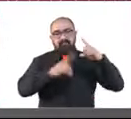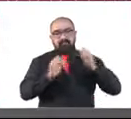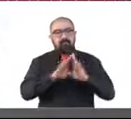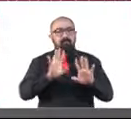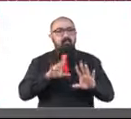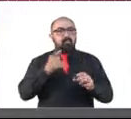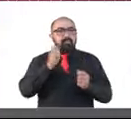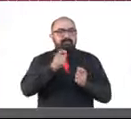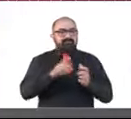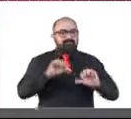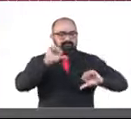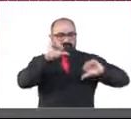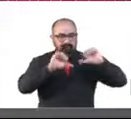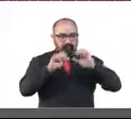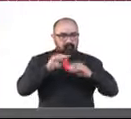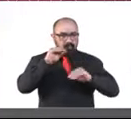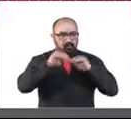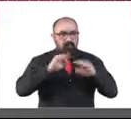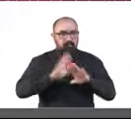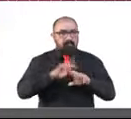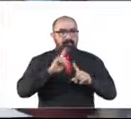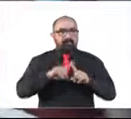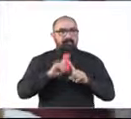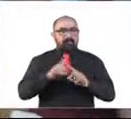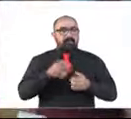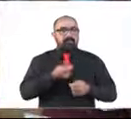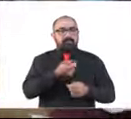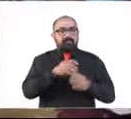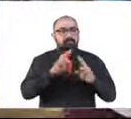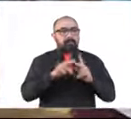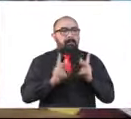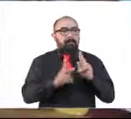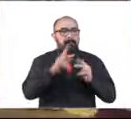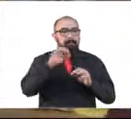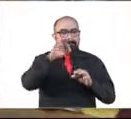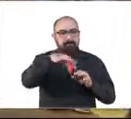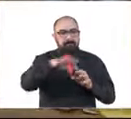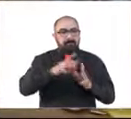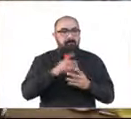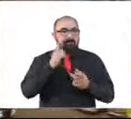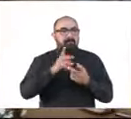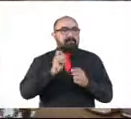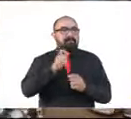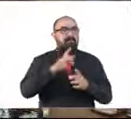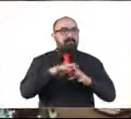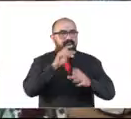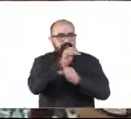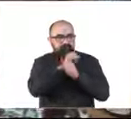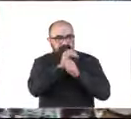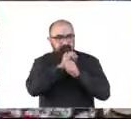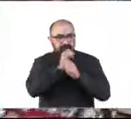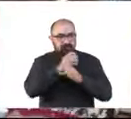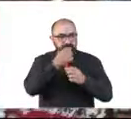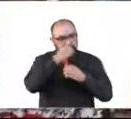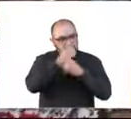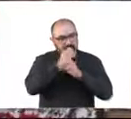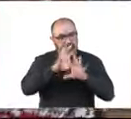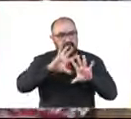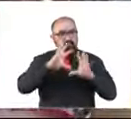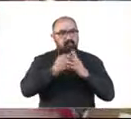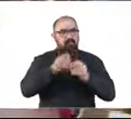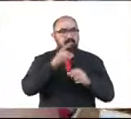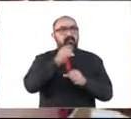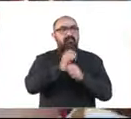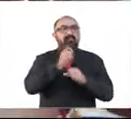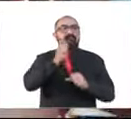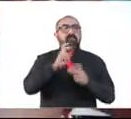maíz transgénico. Fundadora del Mercado Alternativo y también forma parte del proyecto de investigación Alimentación Universitaria